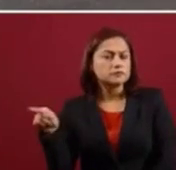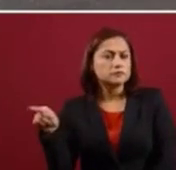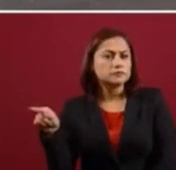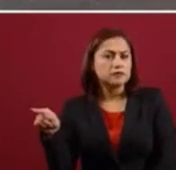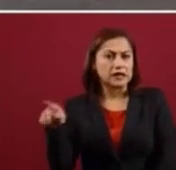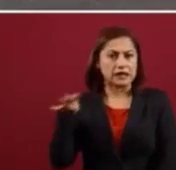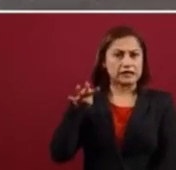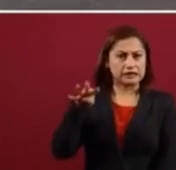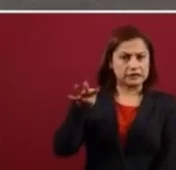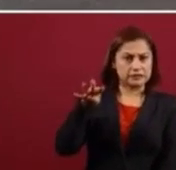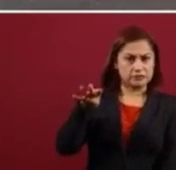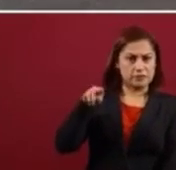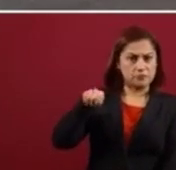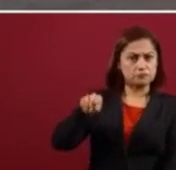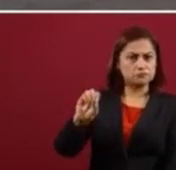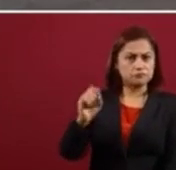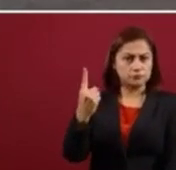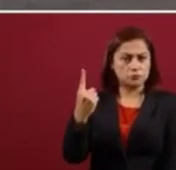1901